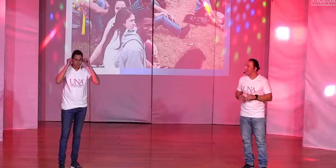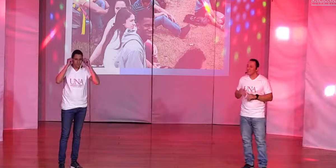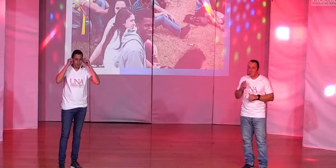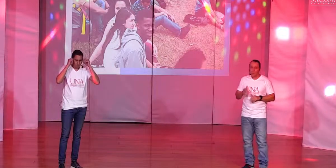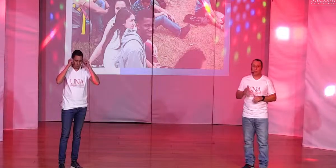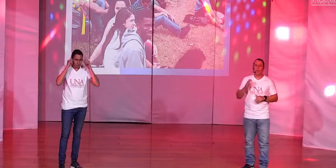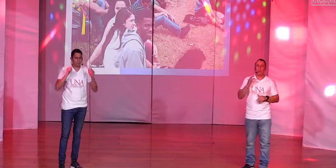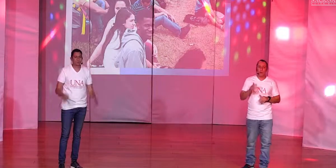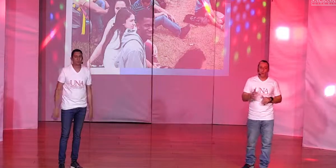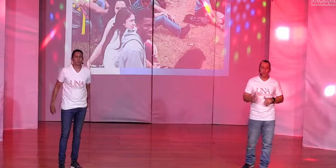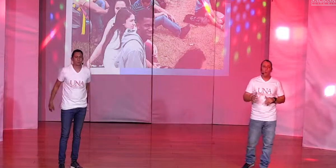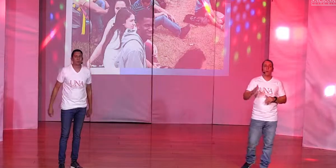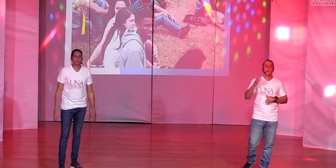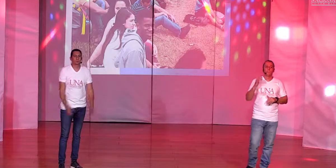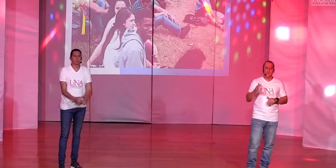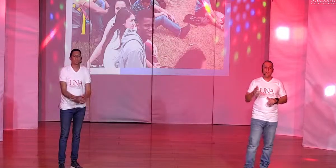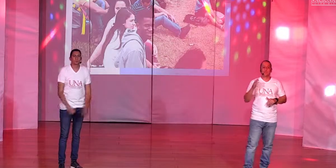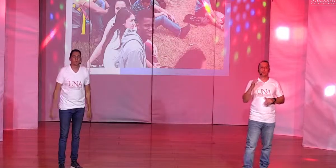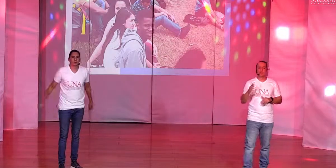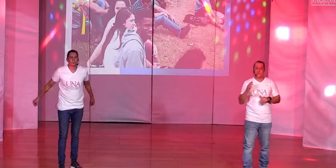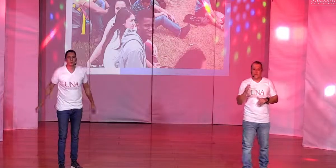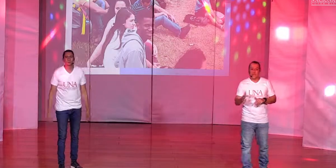a la página